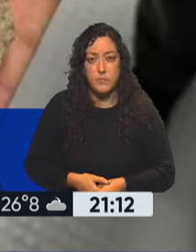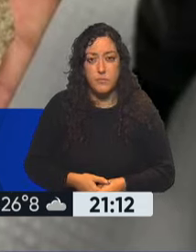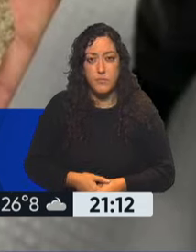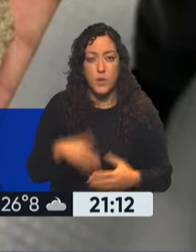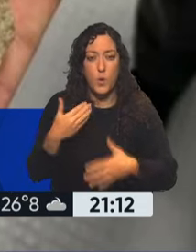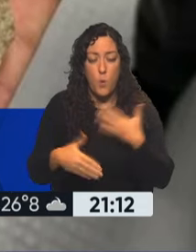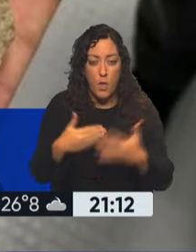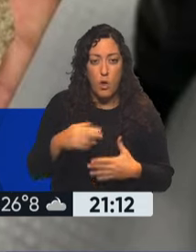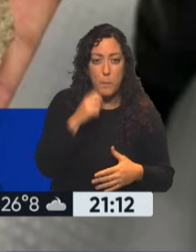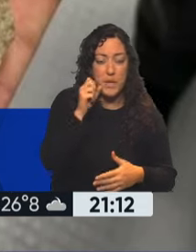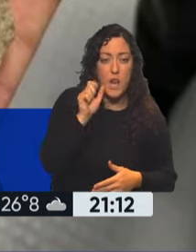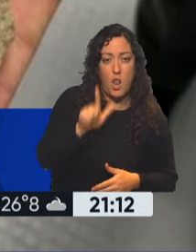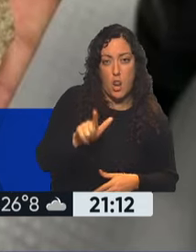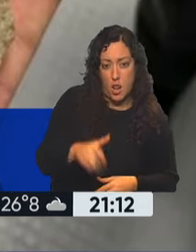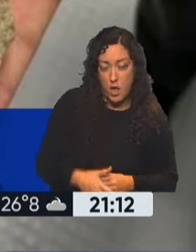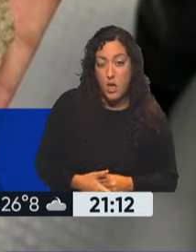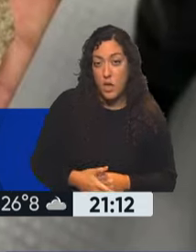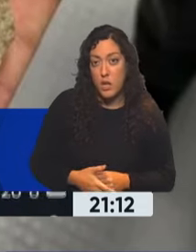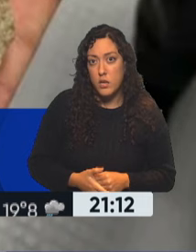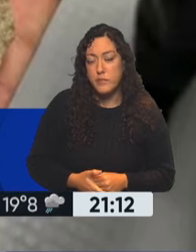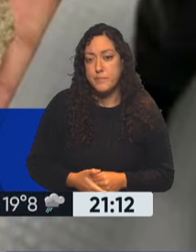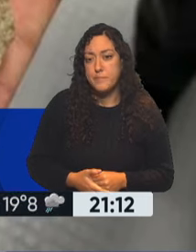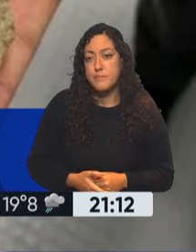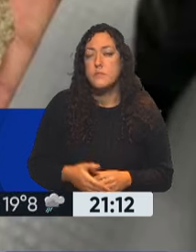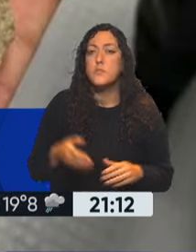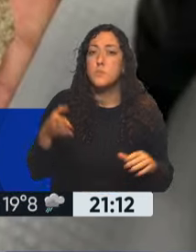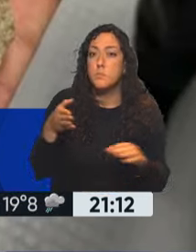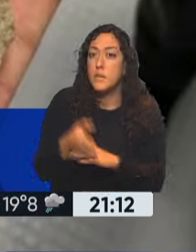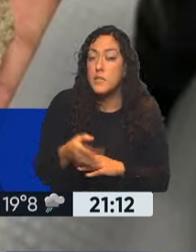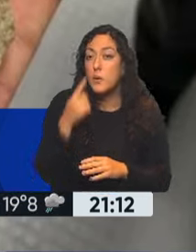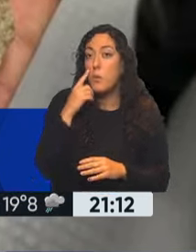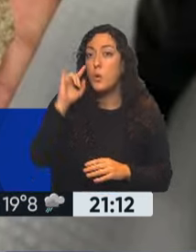jugador de Peñarol. Y atención con el operativo y lo que ocurra en Uruguay, ¿no?